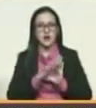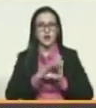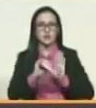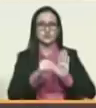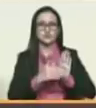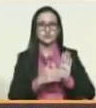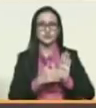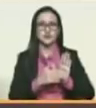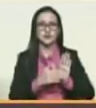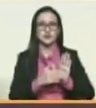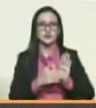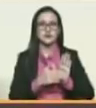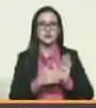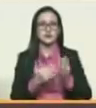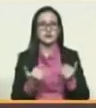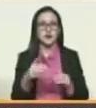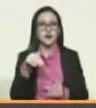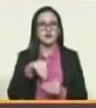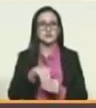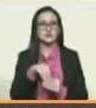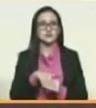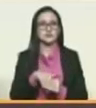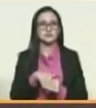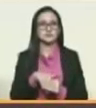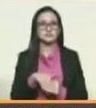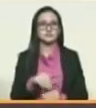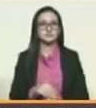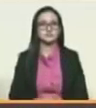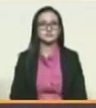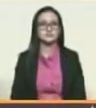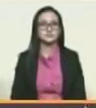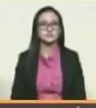constitucionalmente, técnicamente con esta elección parlamentaria?